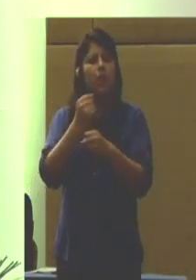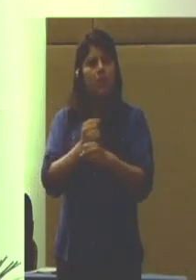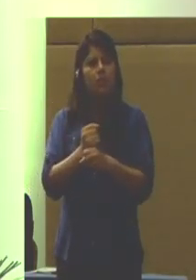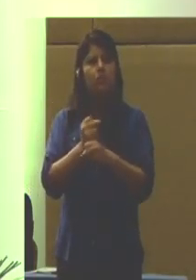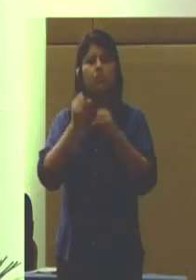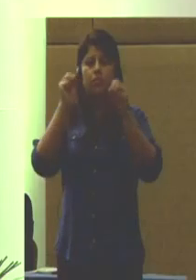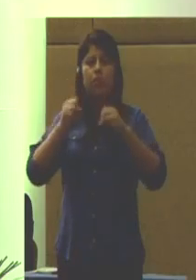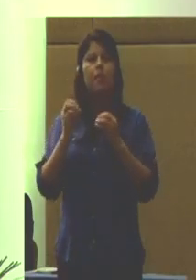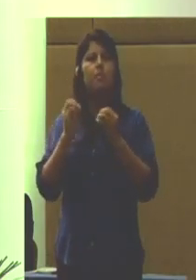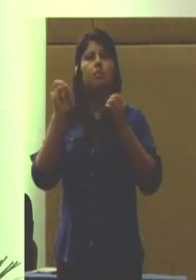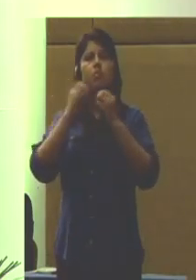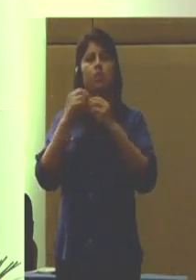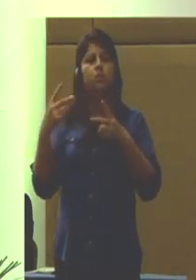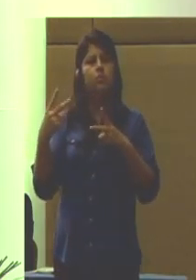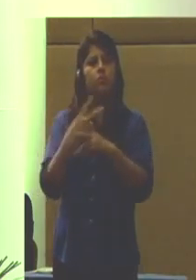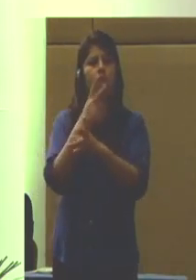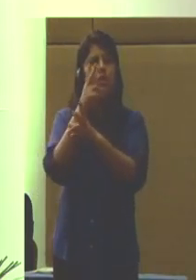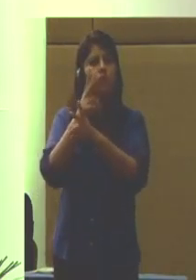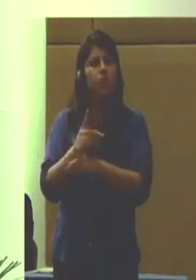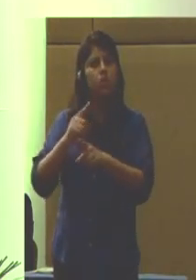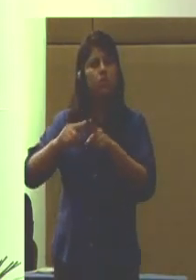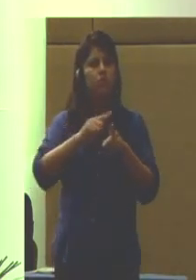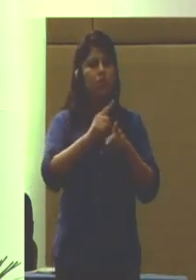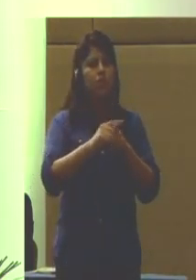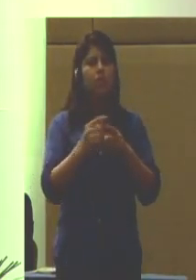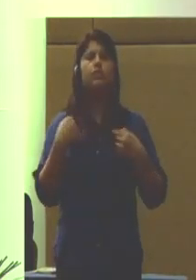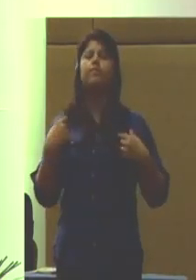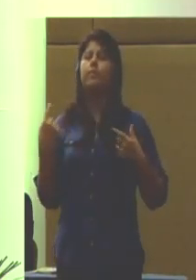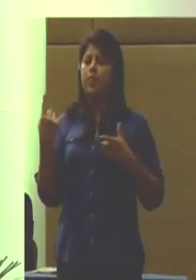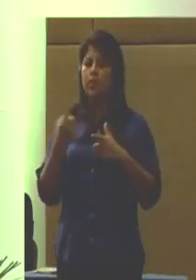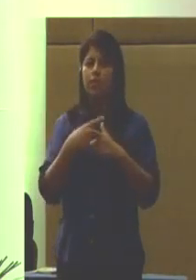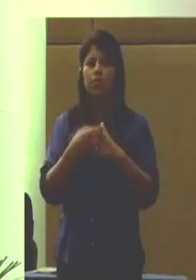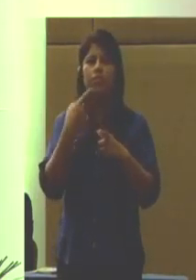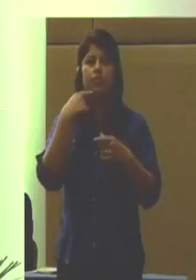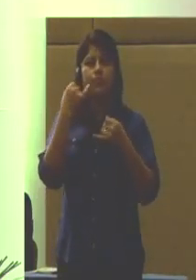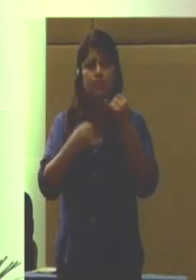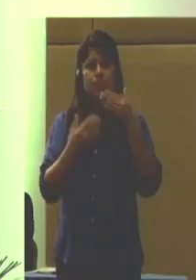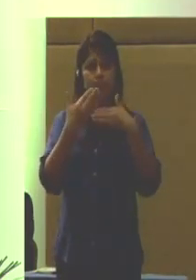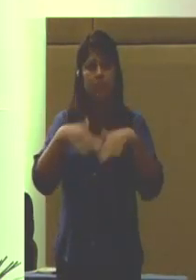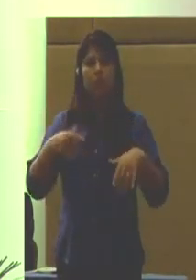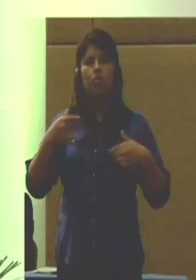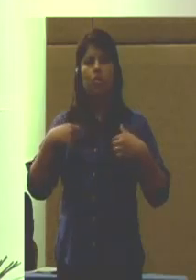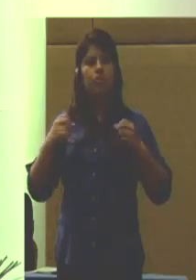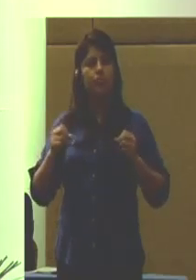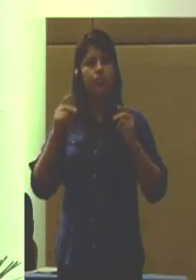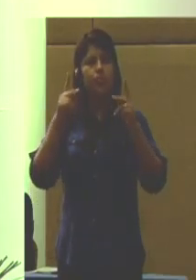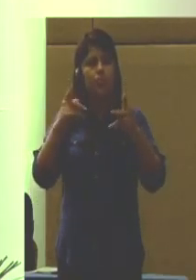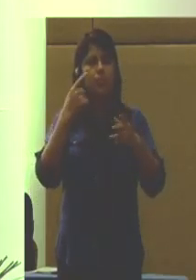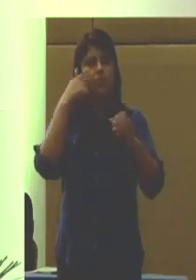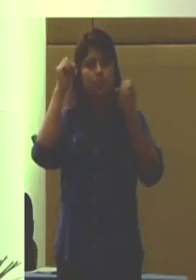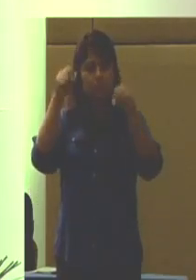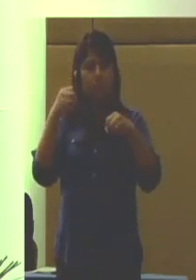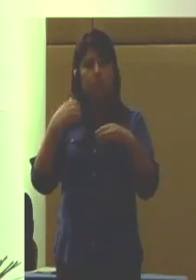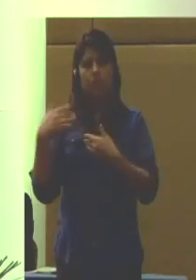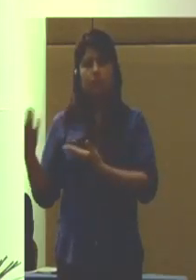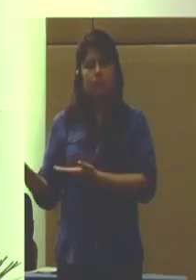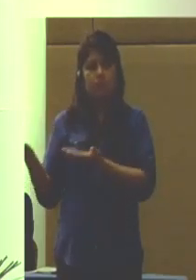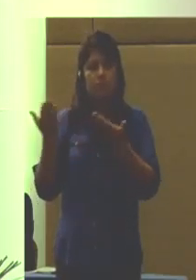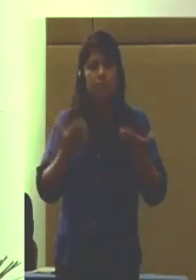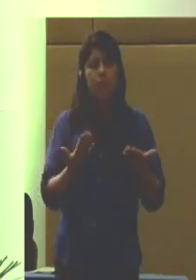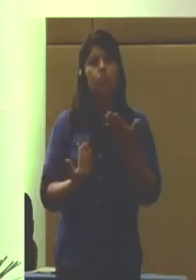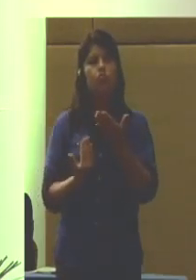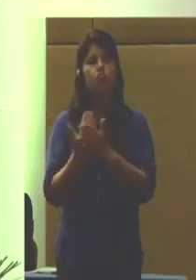más afectadas por los diferentes. Y entonces, finalmente, esta es la propuesta que nosotros traemos para el nuevo marco,